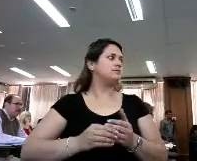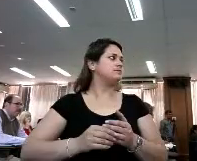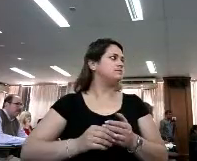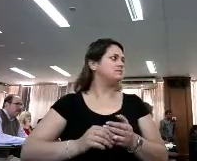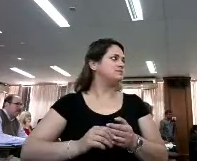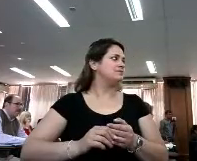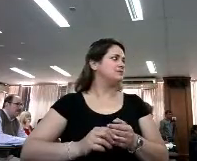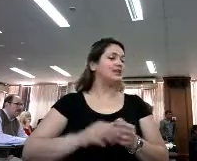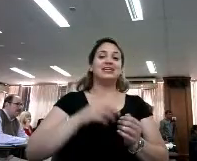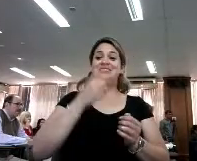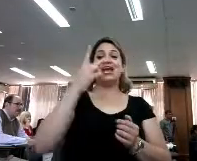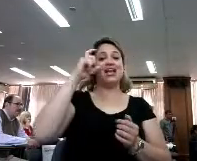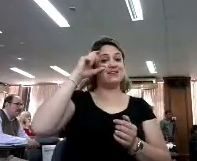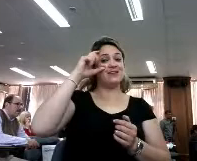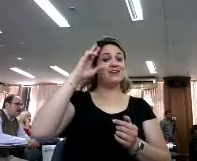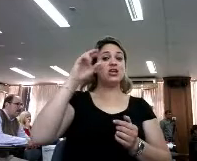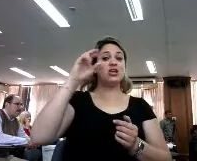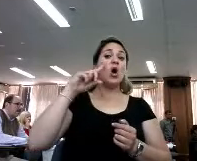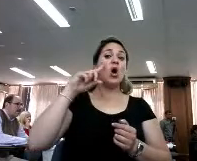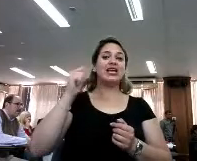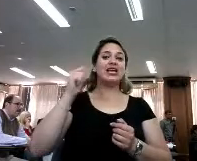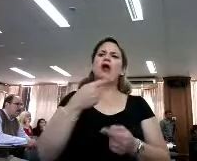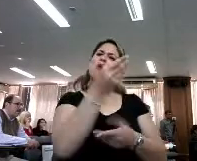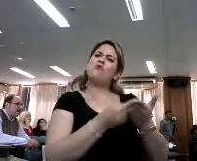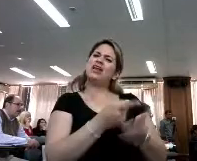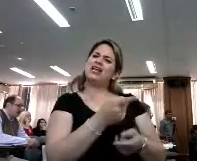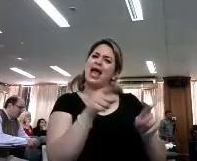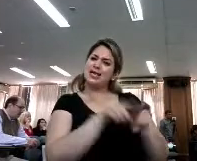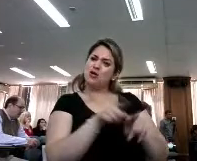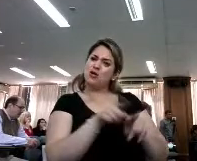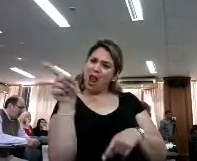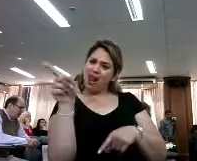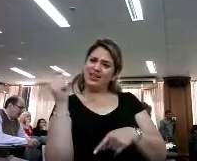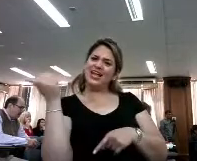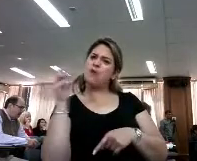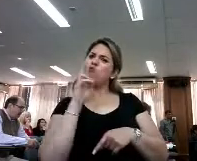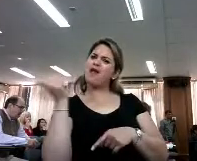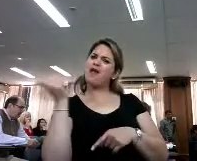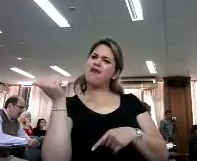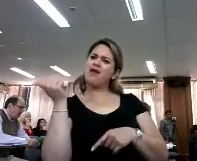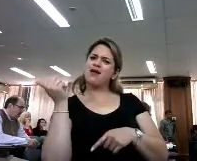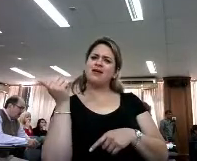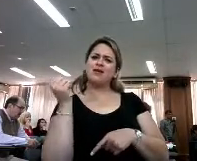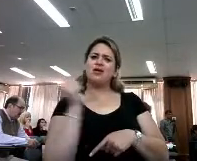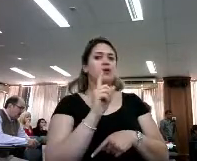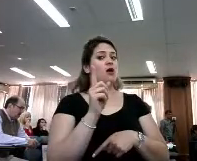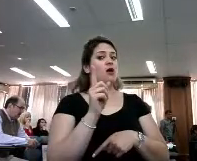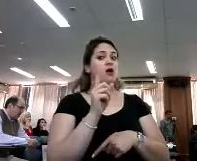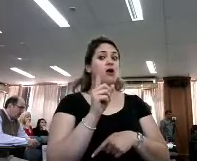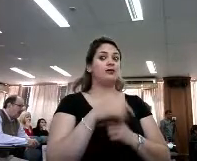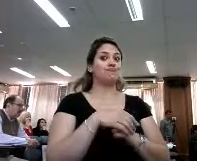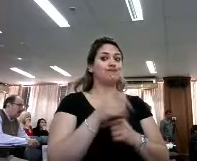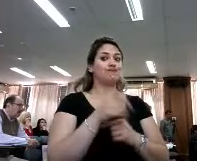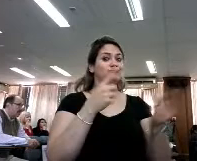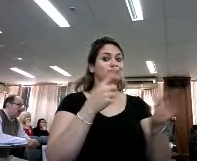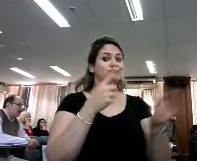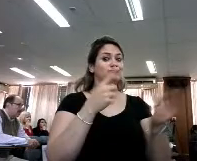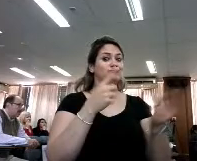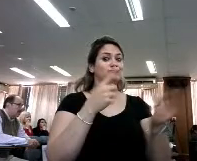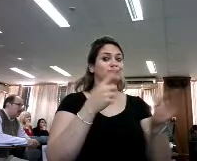¿Cómo es tu nombre? Verónica, ¿cómo lo dibujarías tú? ¿Igual que Sandra? Ah, no, entonces.